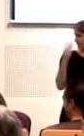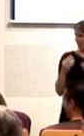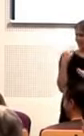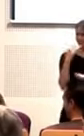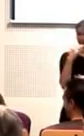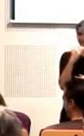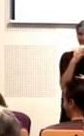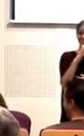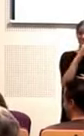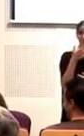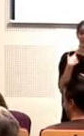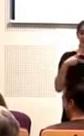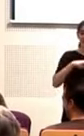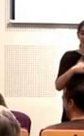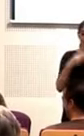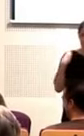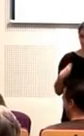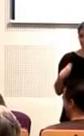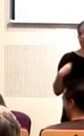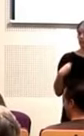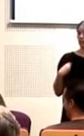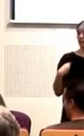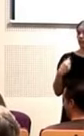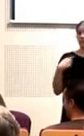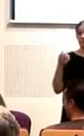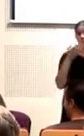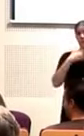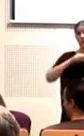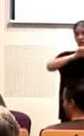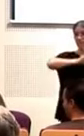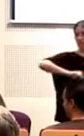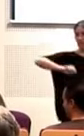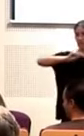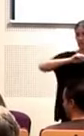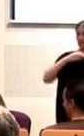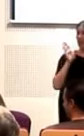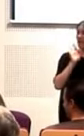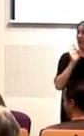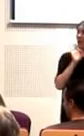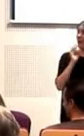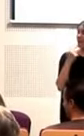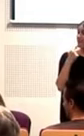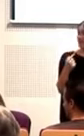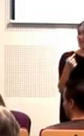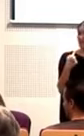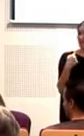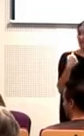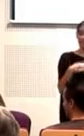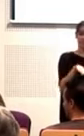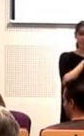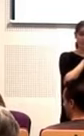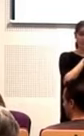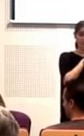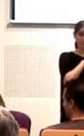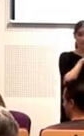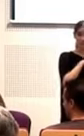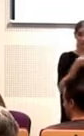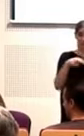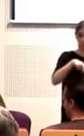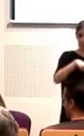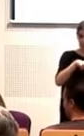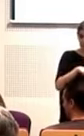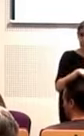Y que sea tipo taller, ¿vale? Pues eso sería ideal. Antes a algunas personas les he dicho que es la universidad presencial, que más estudiantes